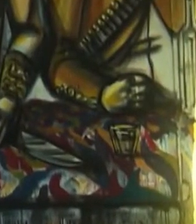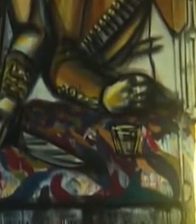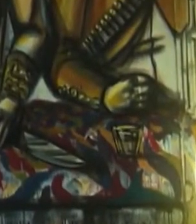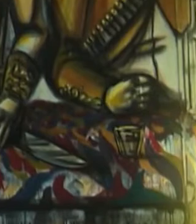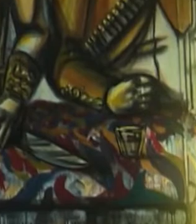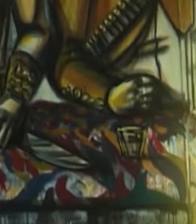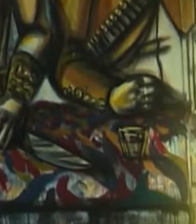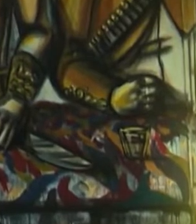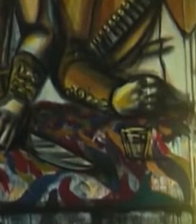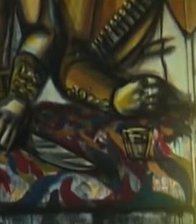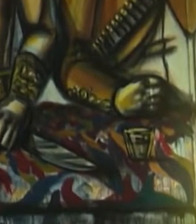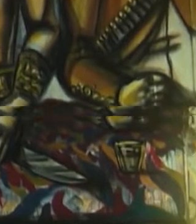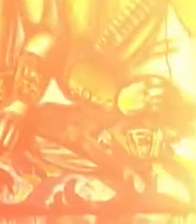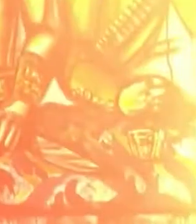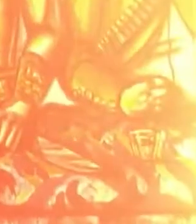con verlo.